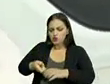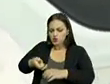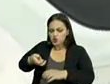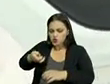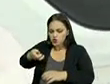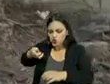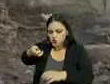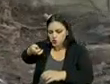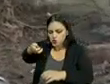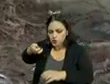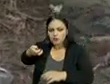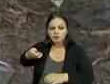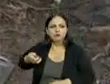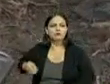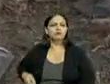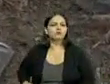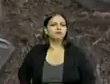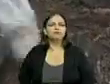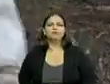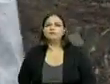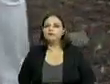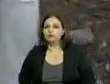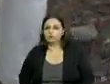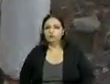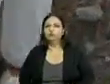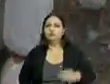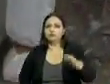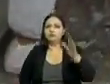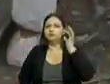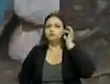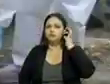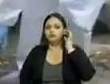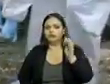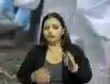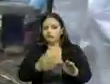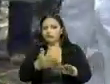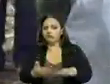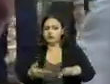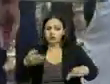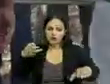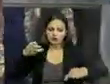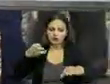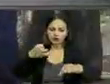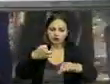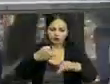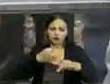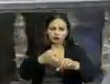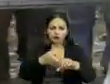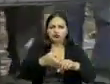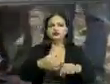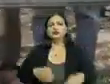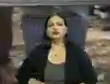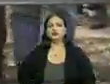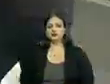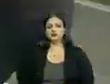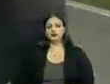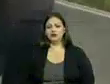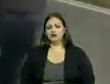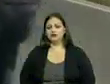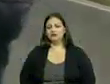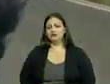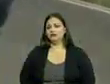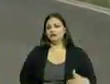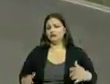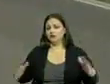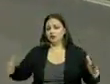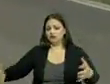piel rápidamente. La osamenta fue trasladada al Centro de Ciencias Forenses para la realización de las pericias correspondientes. Desde